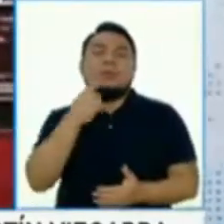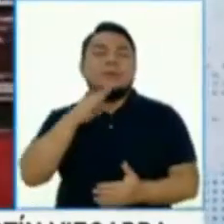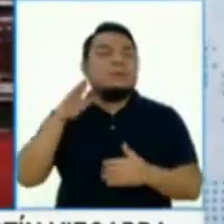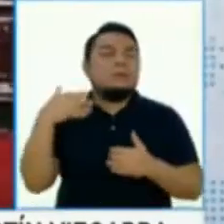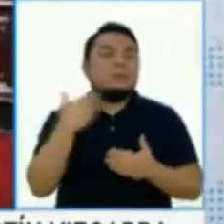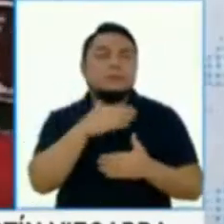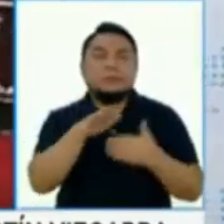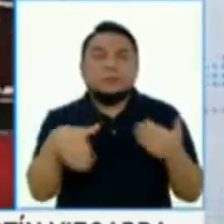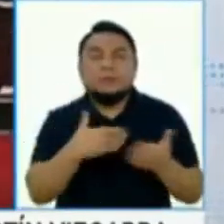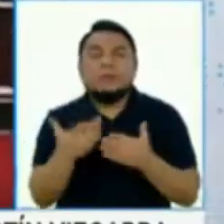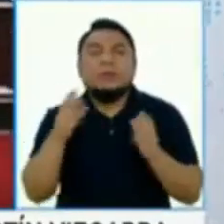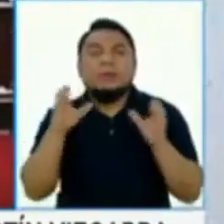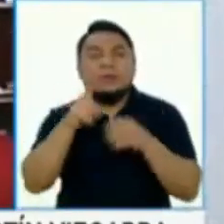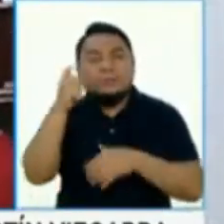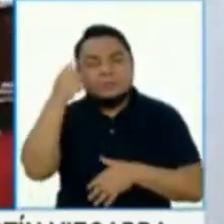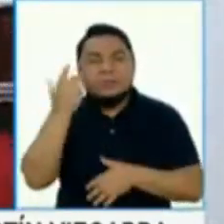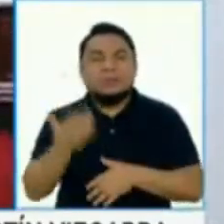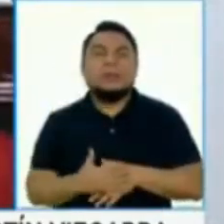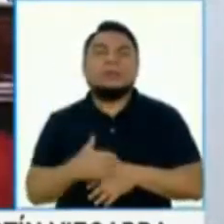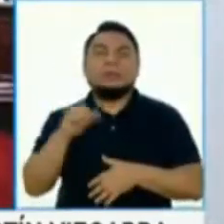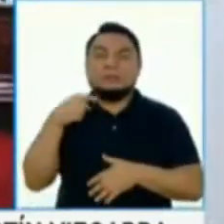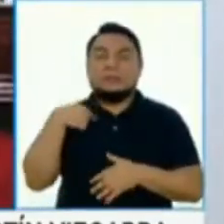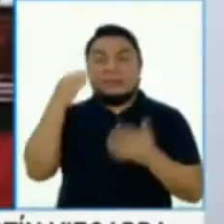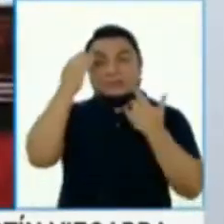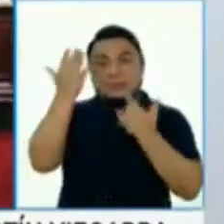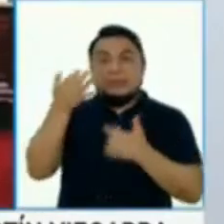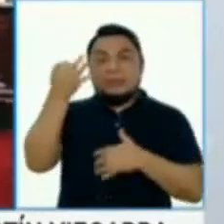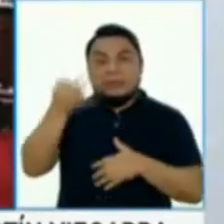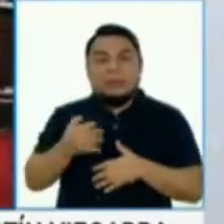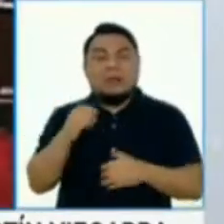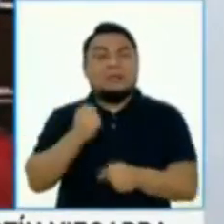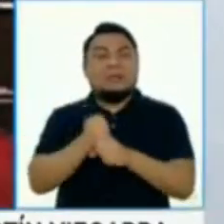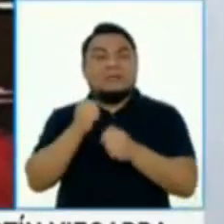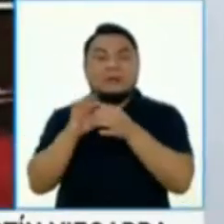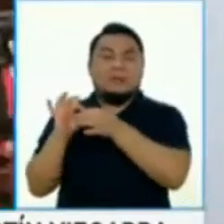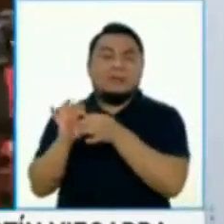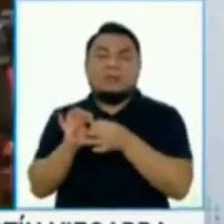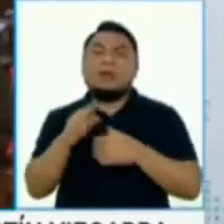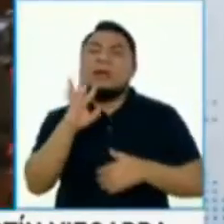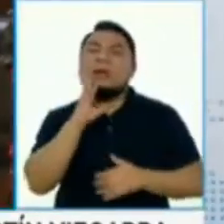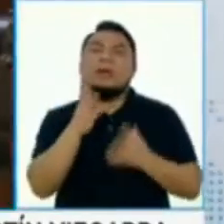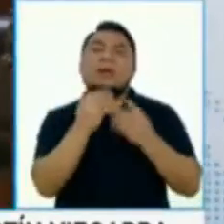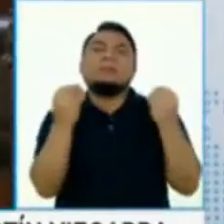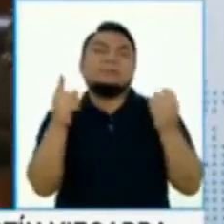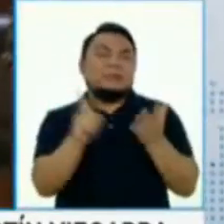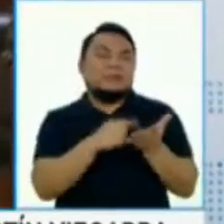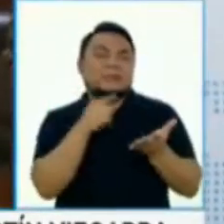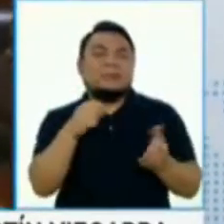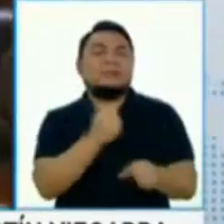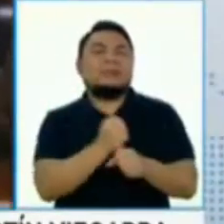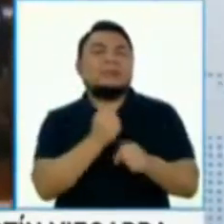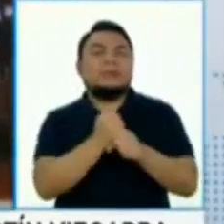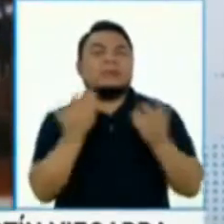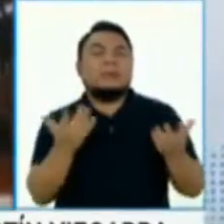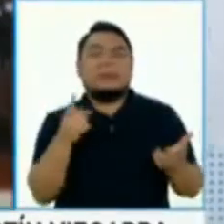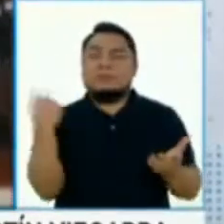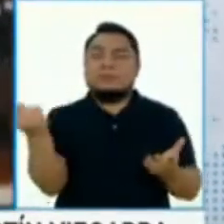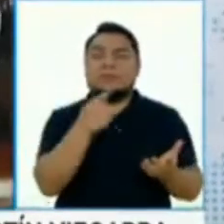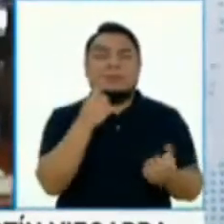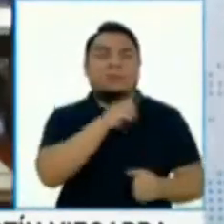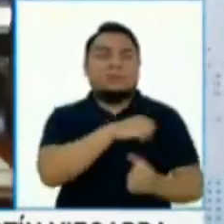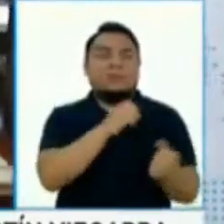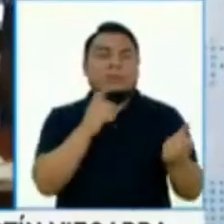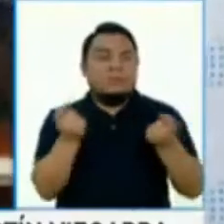el extremo como en la bajada así que esperemos que realmente hay un trabajo conjunto hemos hablado muchas veces de trabajar ambos poderes